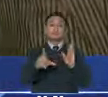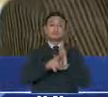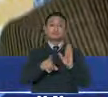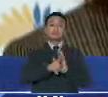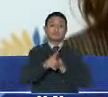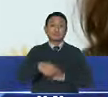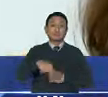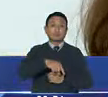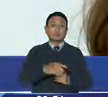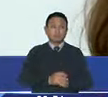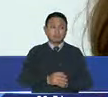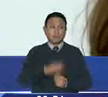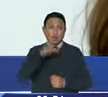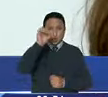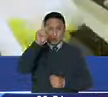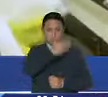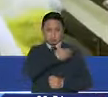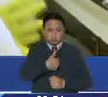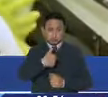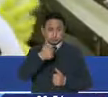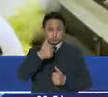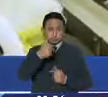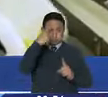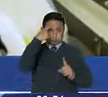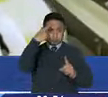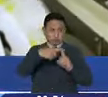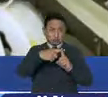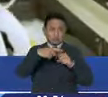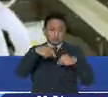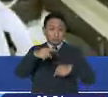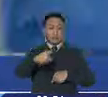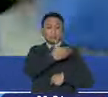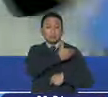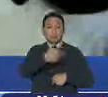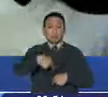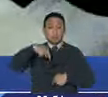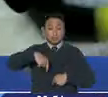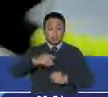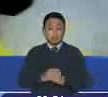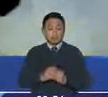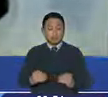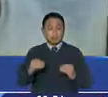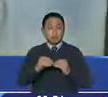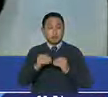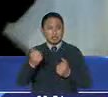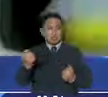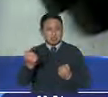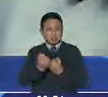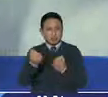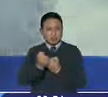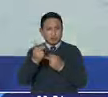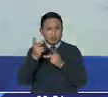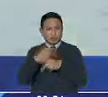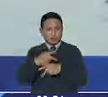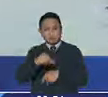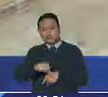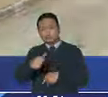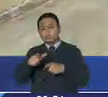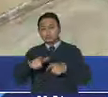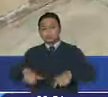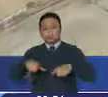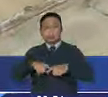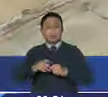las observaciones del Ejecutivo. Una de ellas, la facultad del presidente de ampliar los incentivos productivos a otros sectores más allá